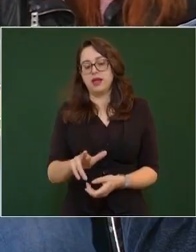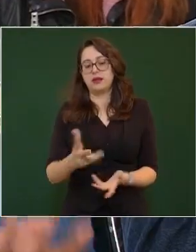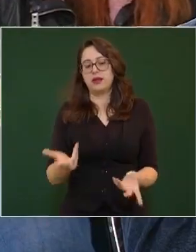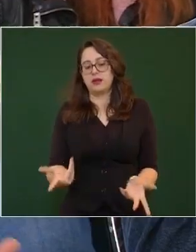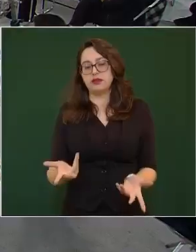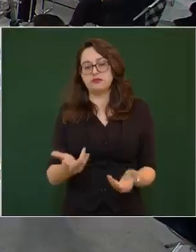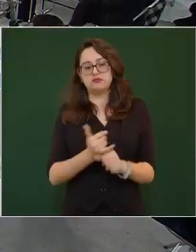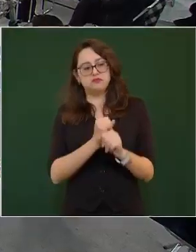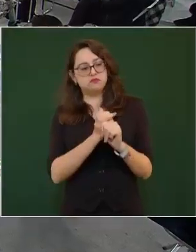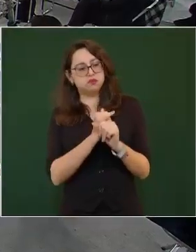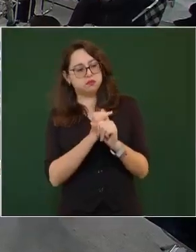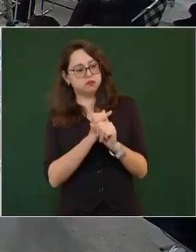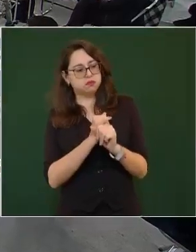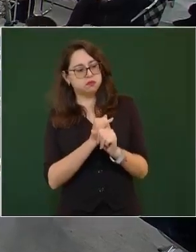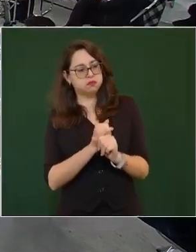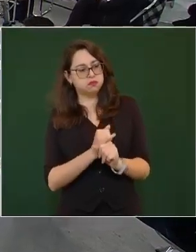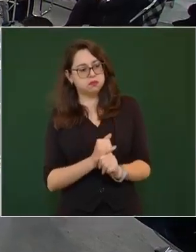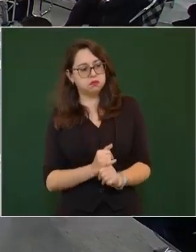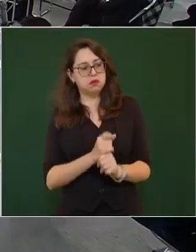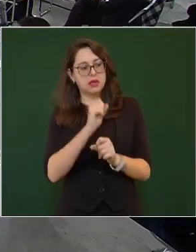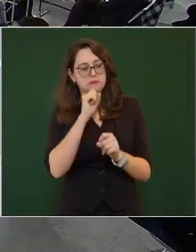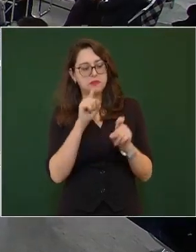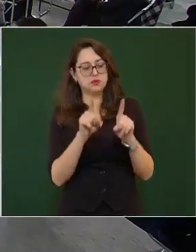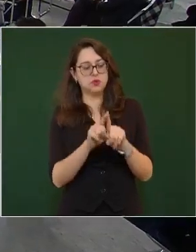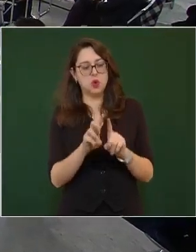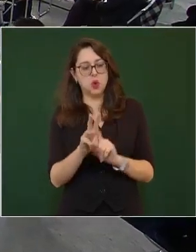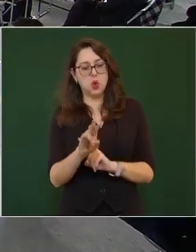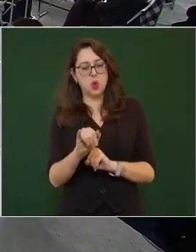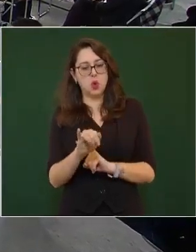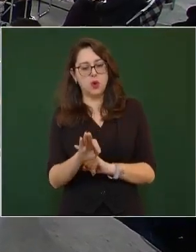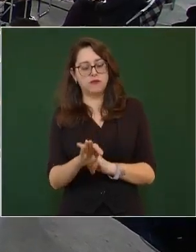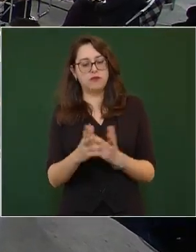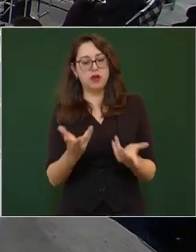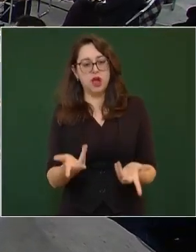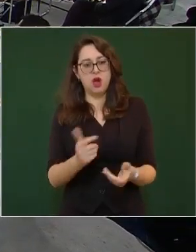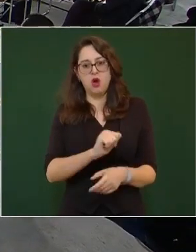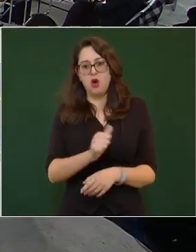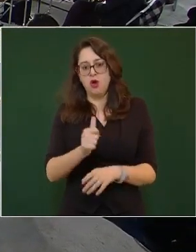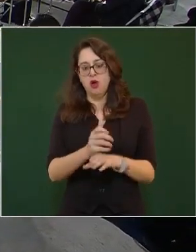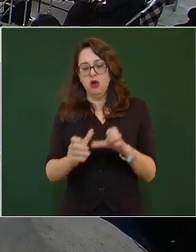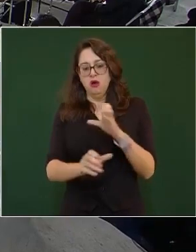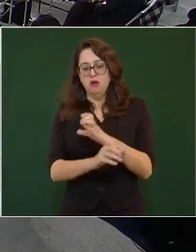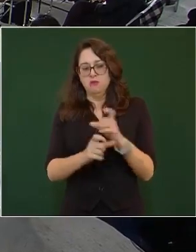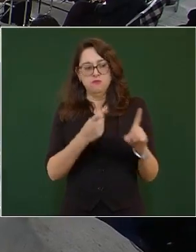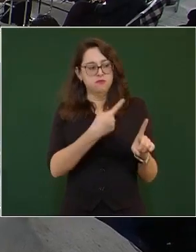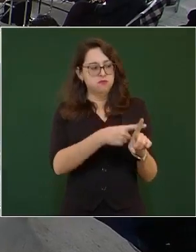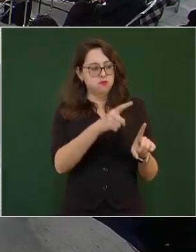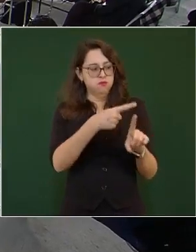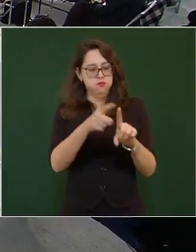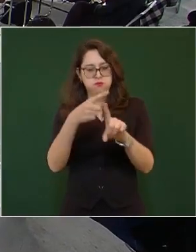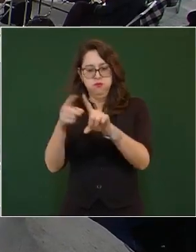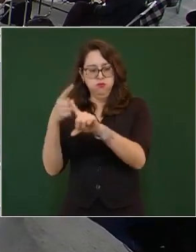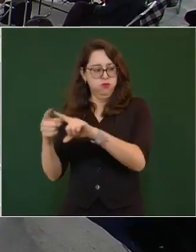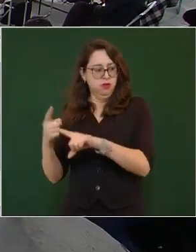porque se le investigó en la UIF y algunas muchas otras cuestiones que están pasando en San Luis. Mi pregunta es, ¿realmente